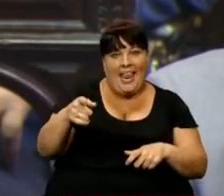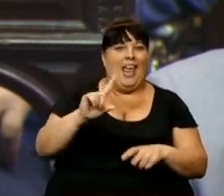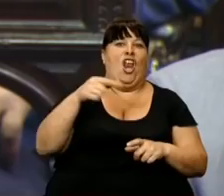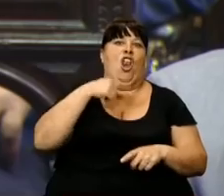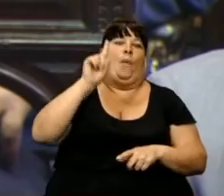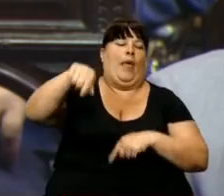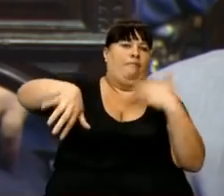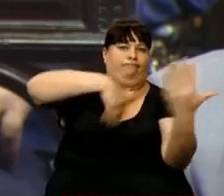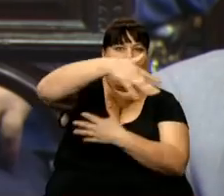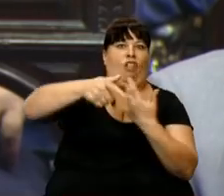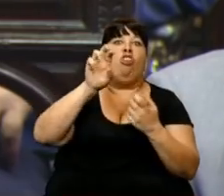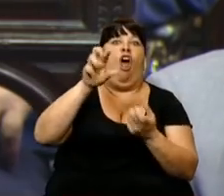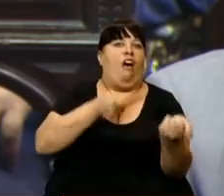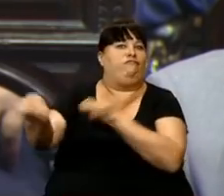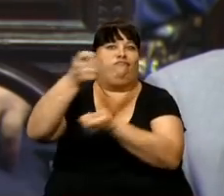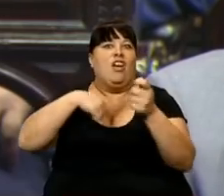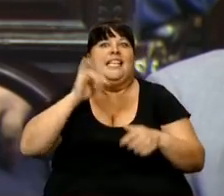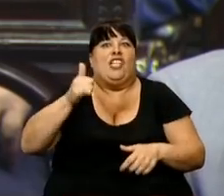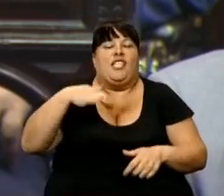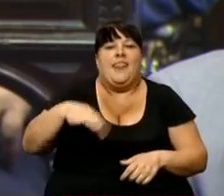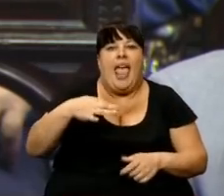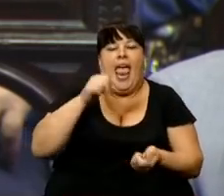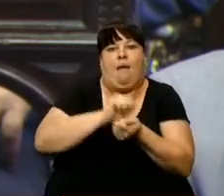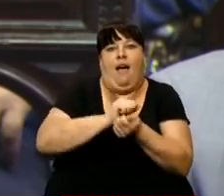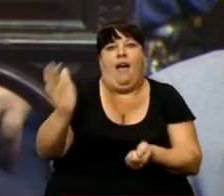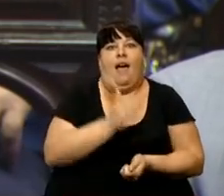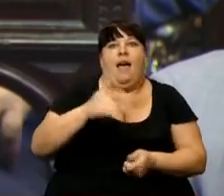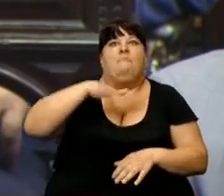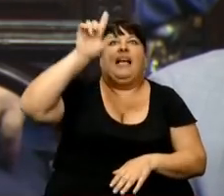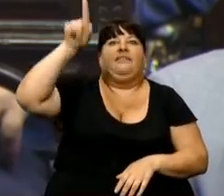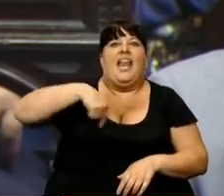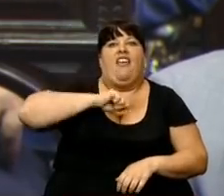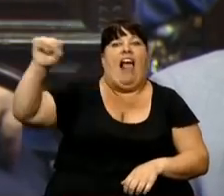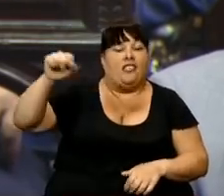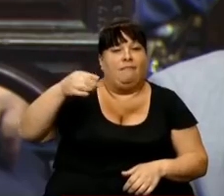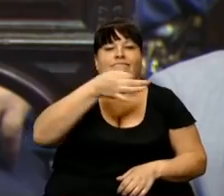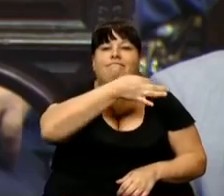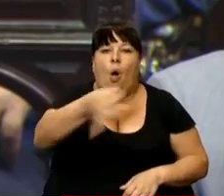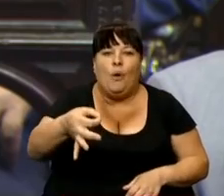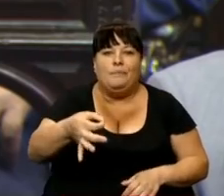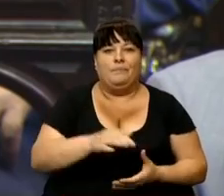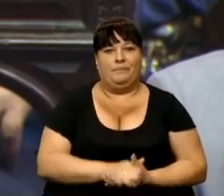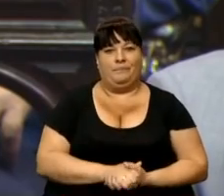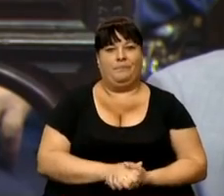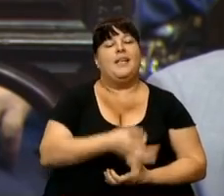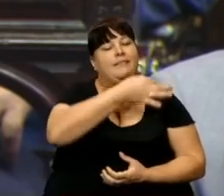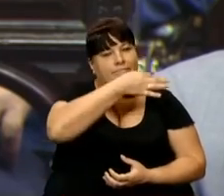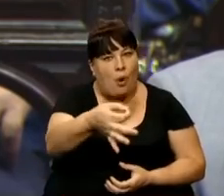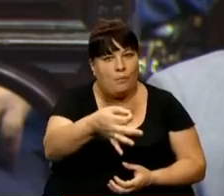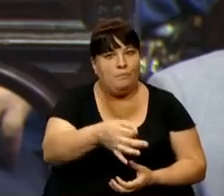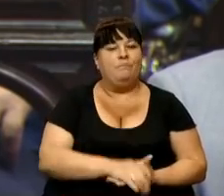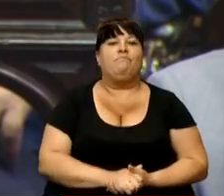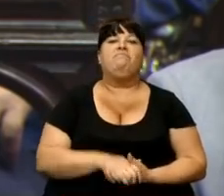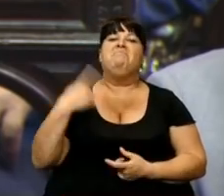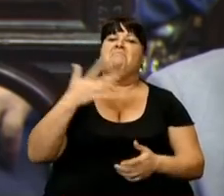no me provoquen una corrida y me obliguen a mí a emitir y generar más inflación. Correcto, correcto,